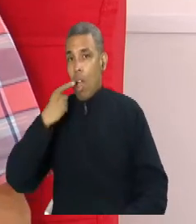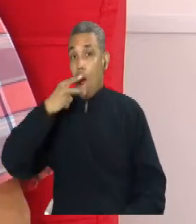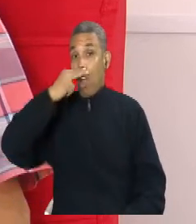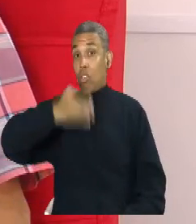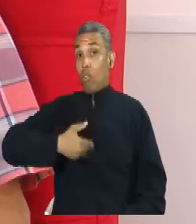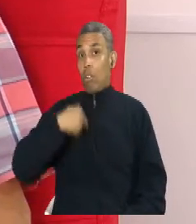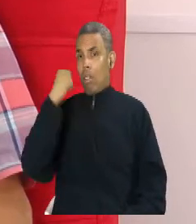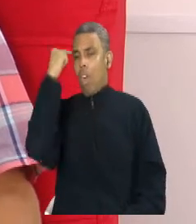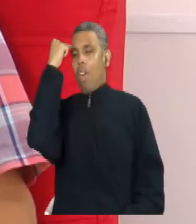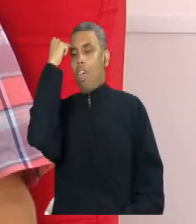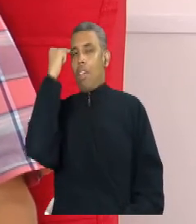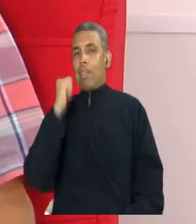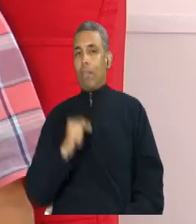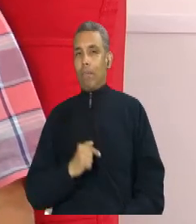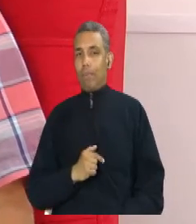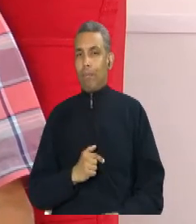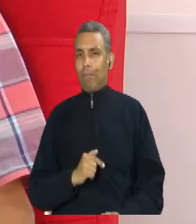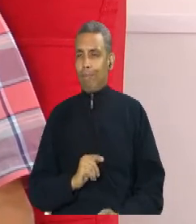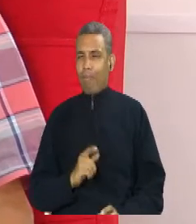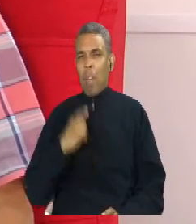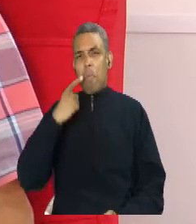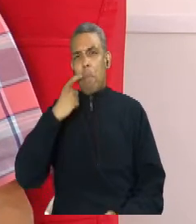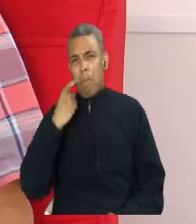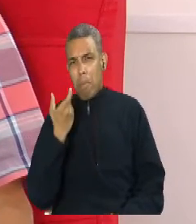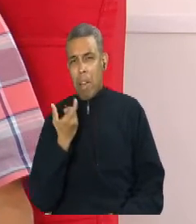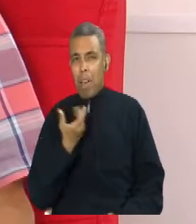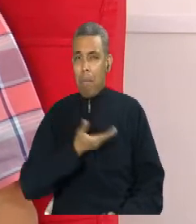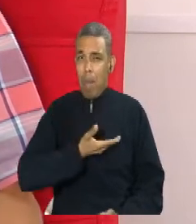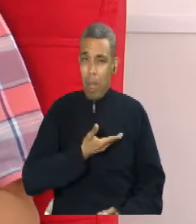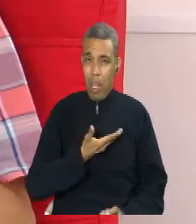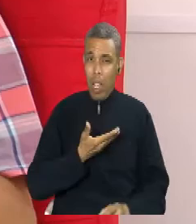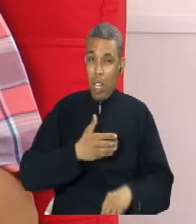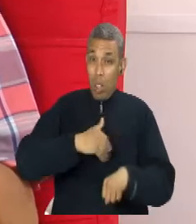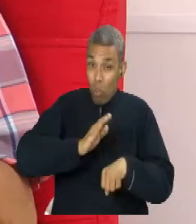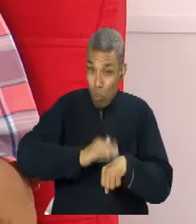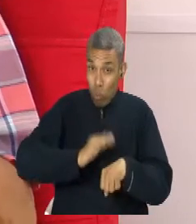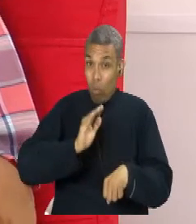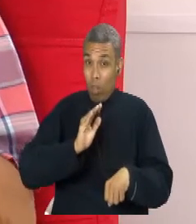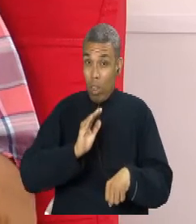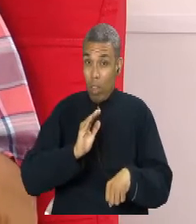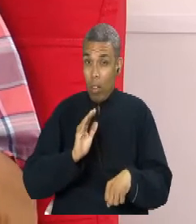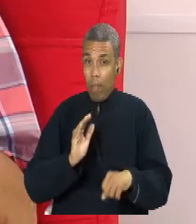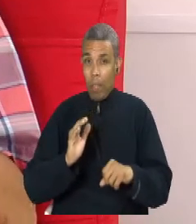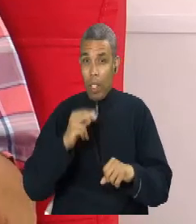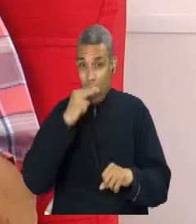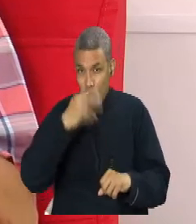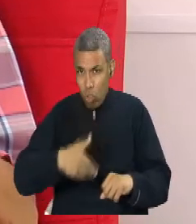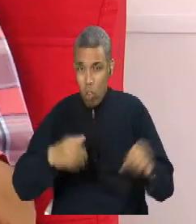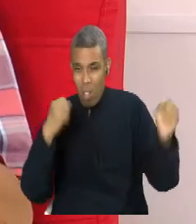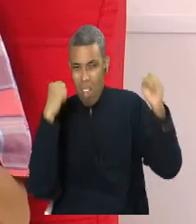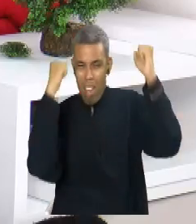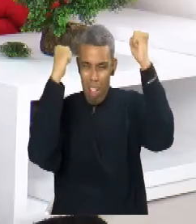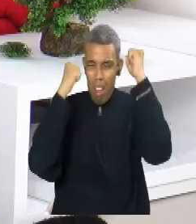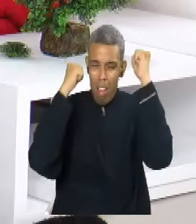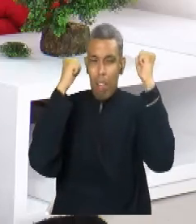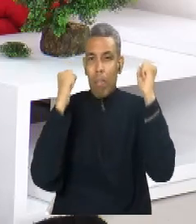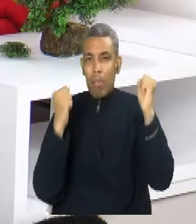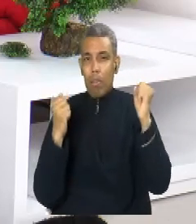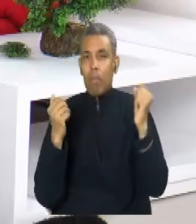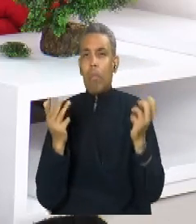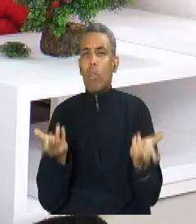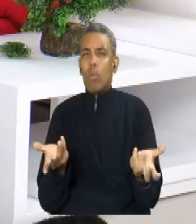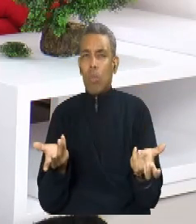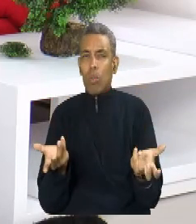culpa a los niños ni es culpa de los papás ni es culpa de los abuelos es culpa de no ponernos de acuerdo